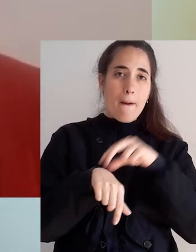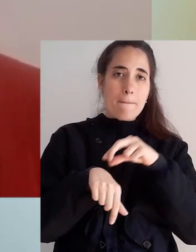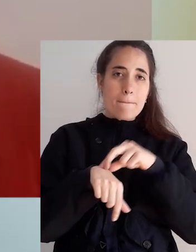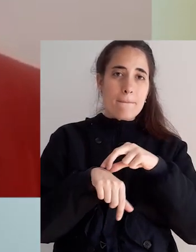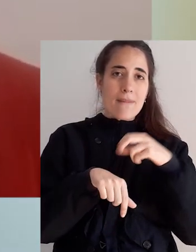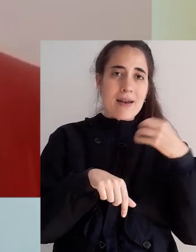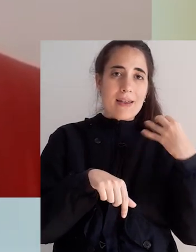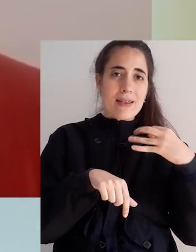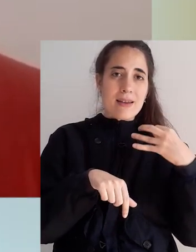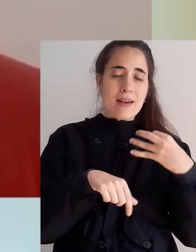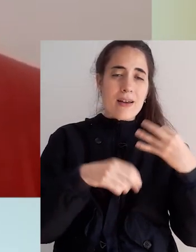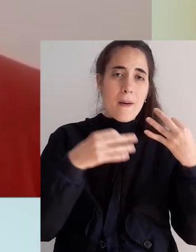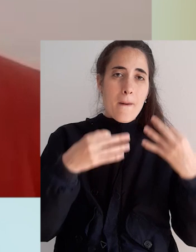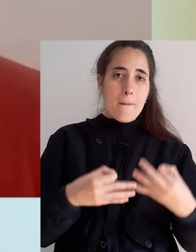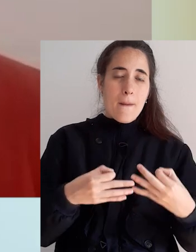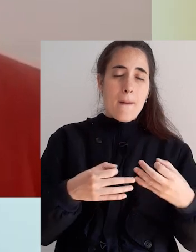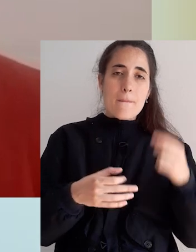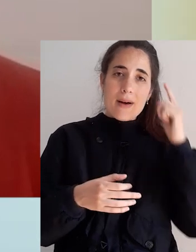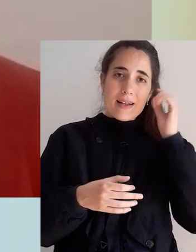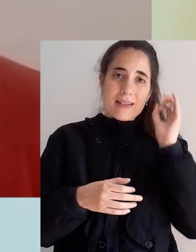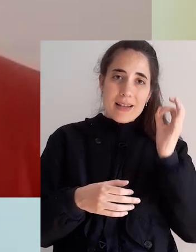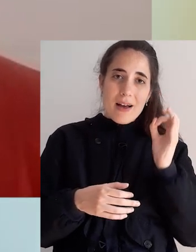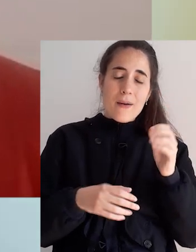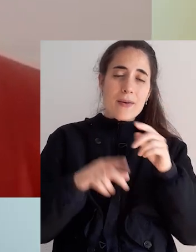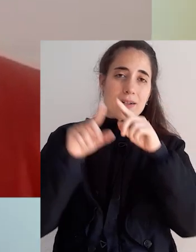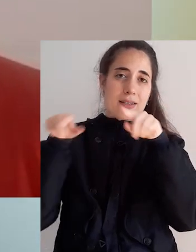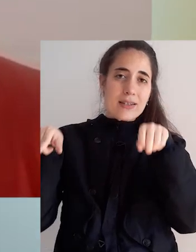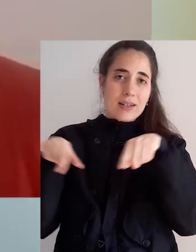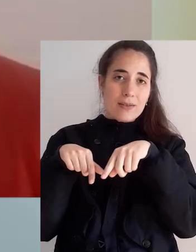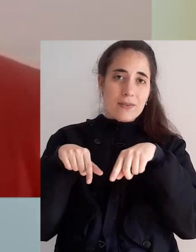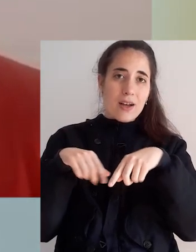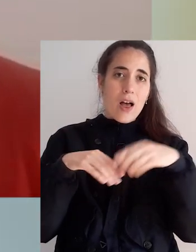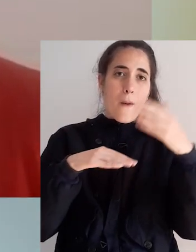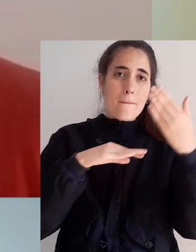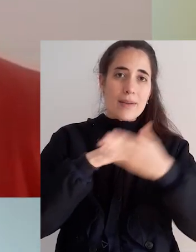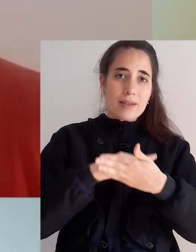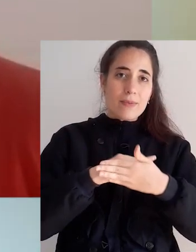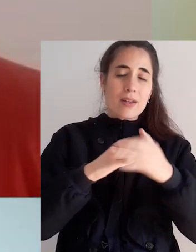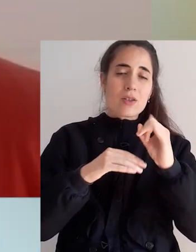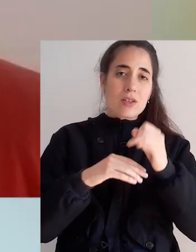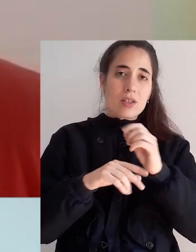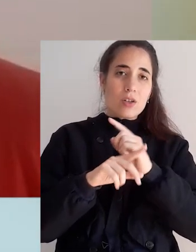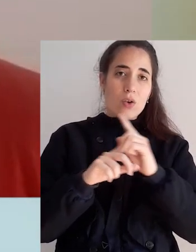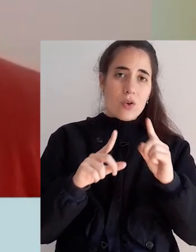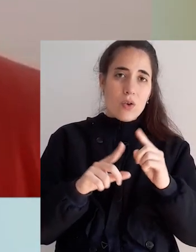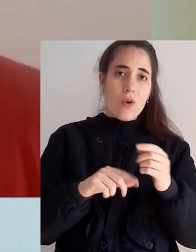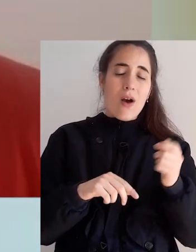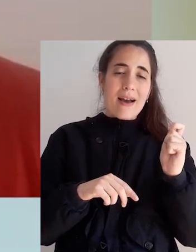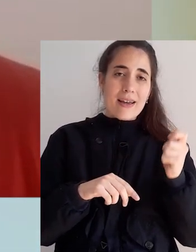tiene ningún sentido que esté dependiendo del Ministerio de Salud.